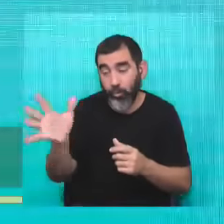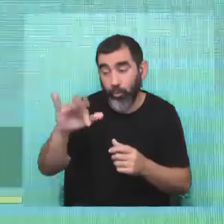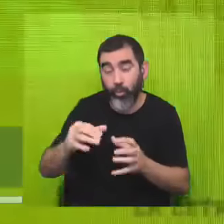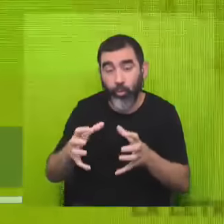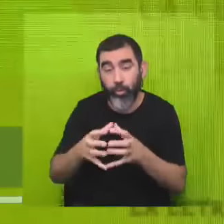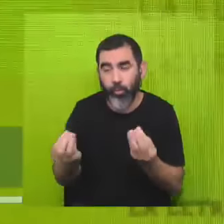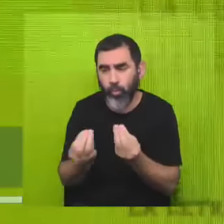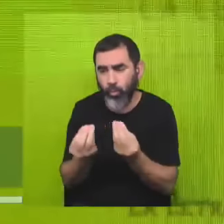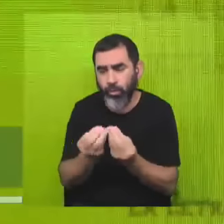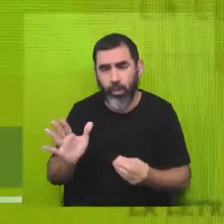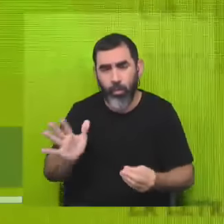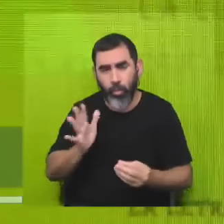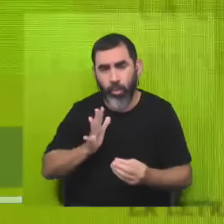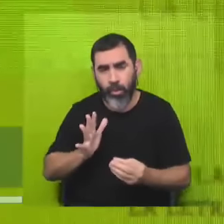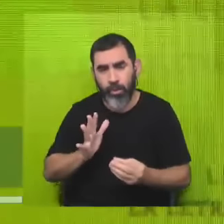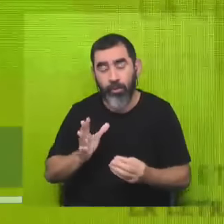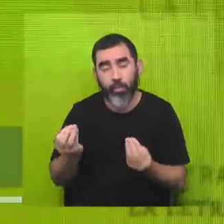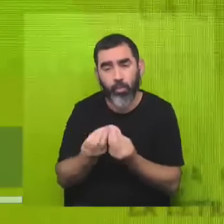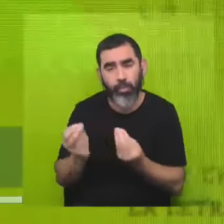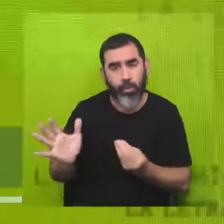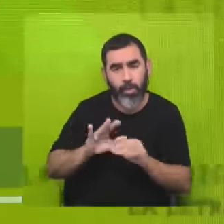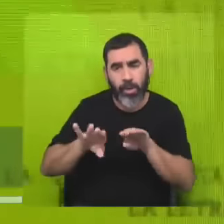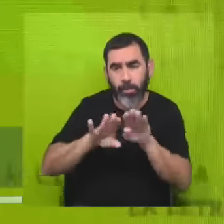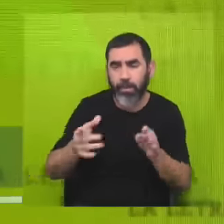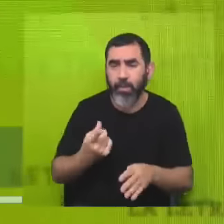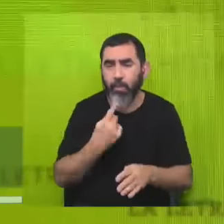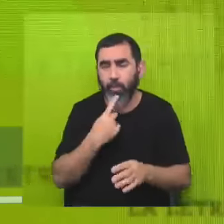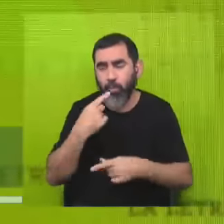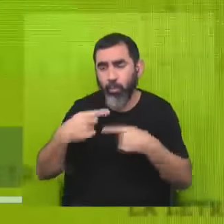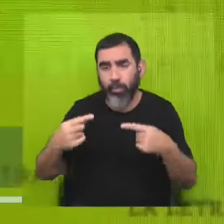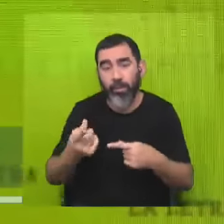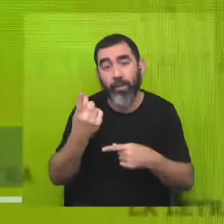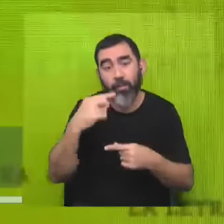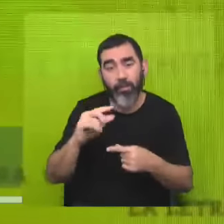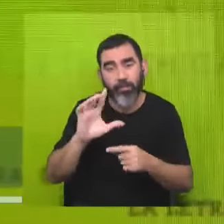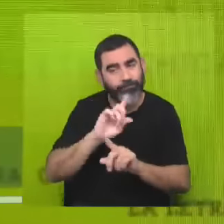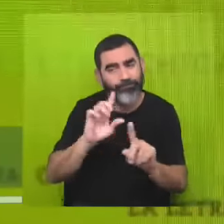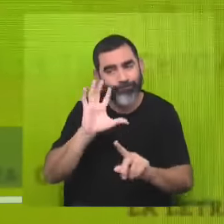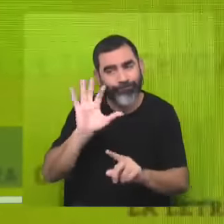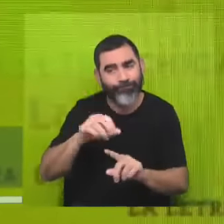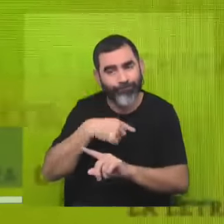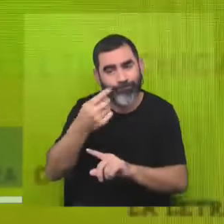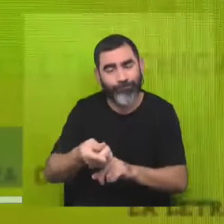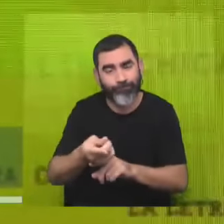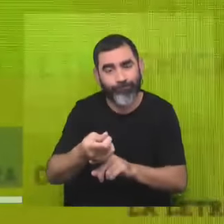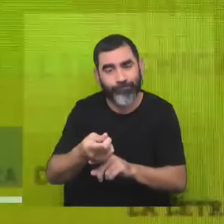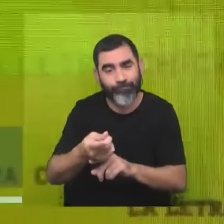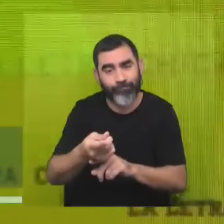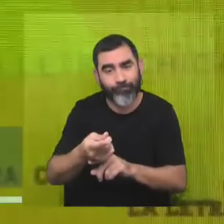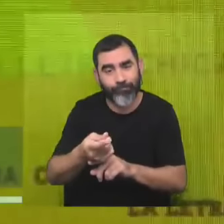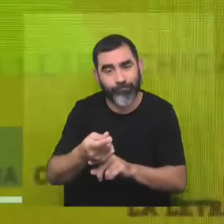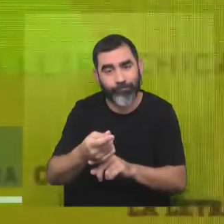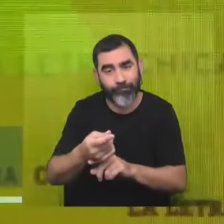somos muchas mujeres y somos muchas mujeres en en la mesa política en un montón de espacio después eso No necesariamente se representa Cuando